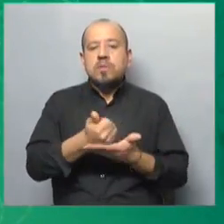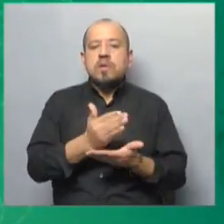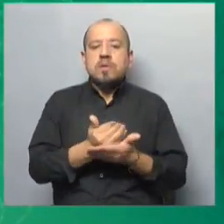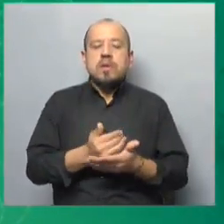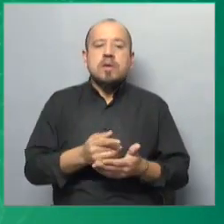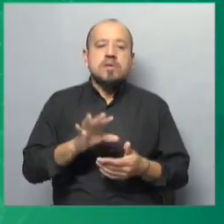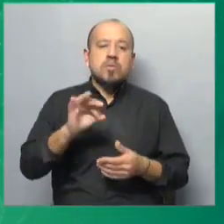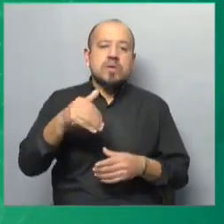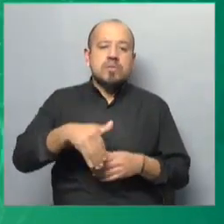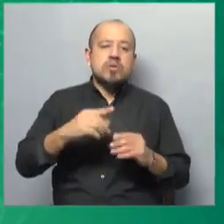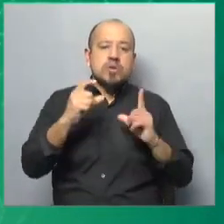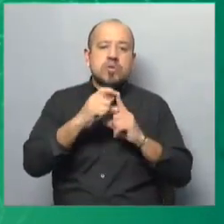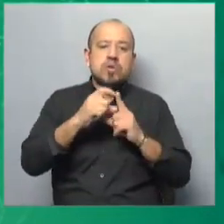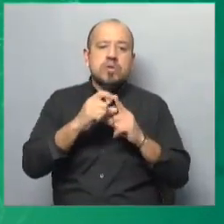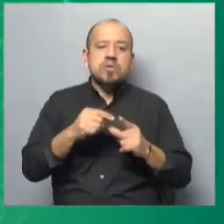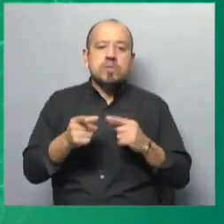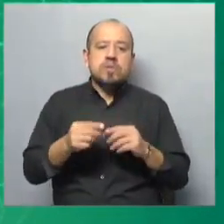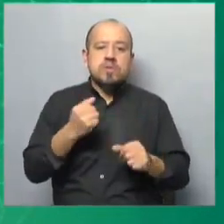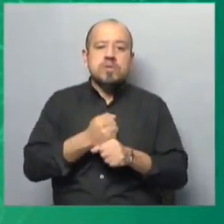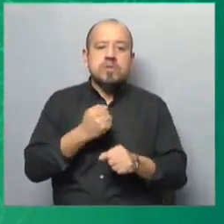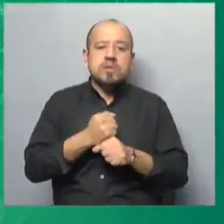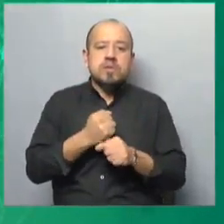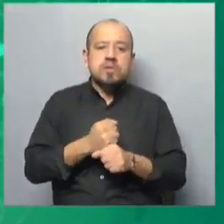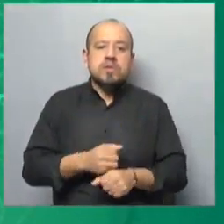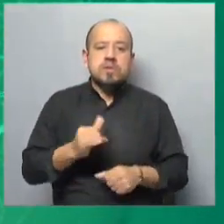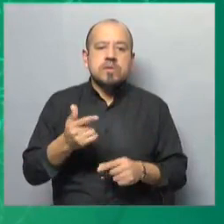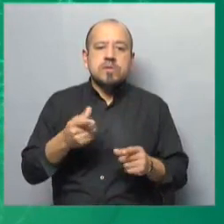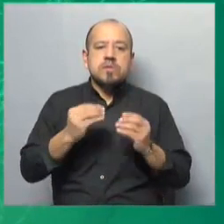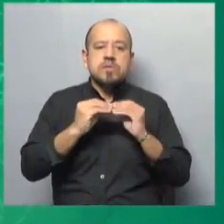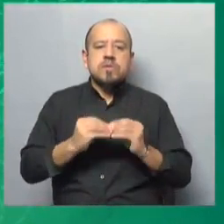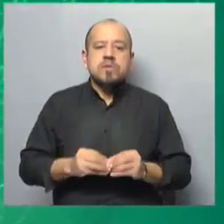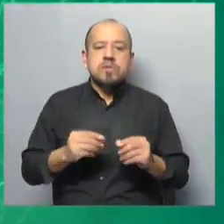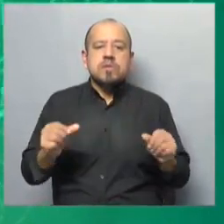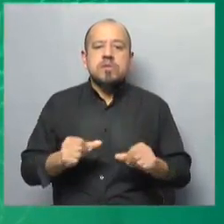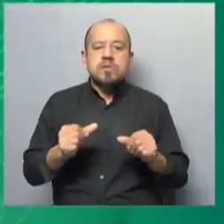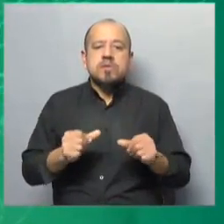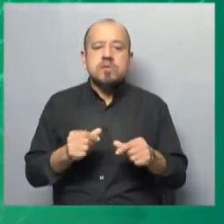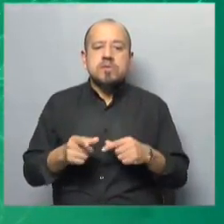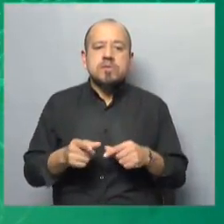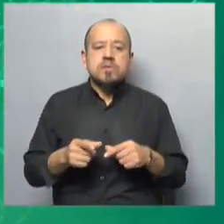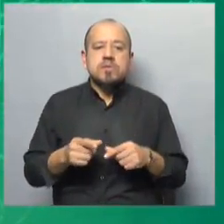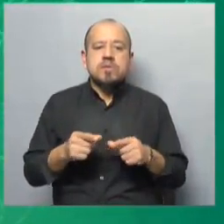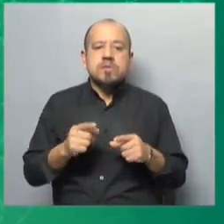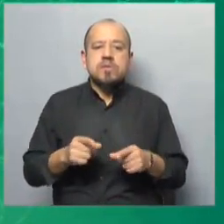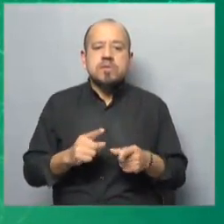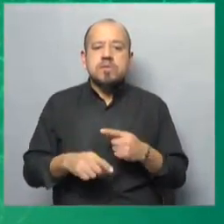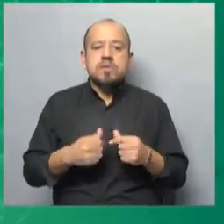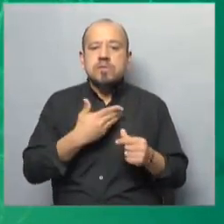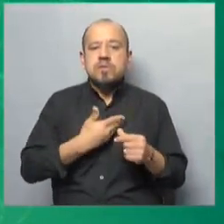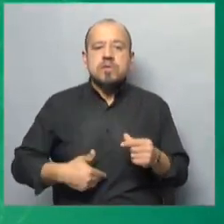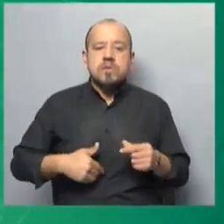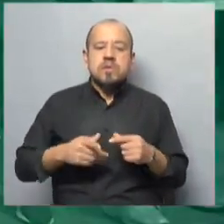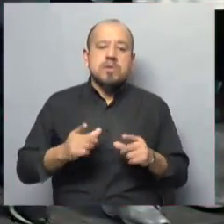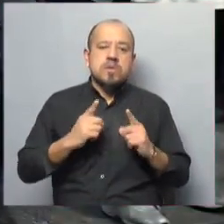para adelantar diversas obras que ya estaban presupuestadas y que se realizarán dentro de este periodo de gobierno. Así que